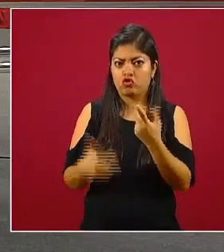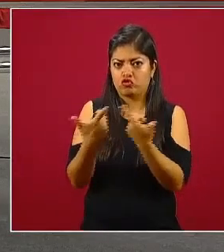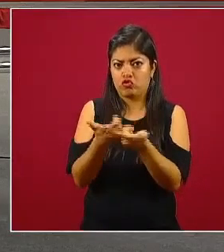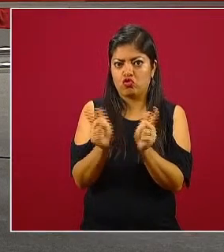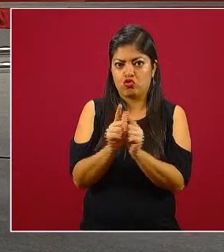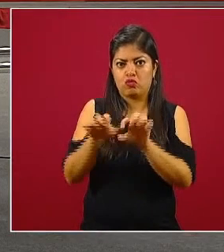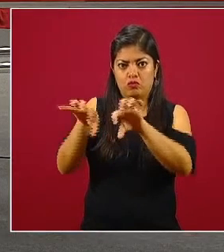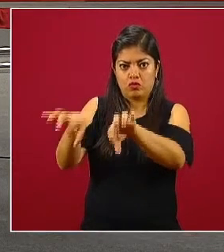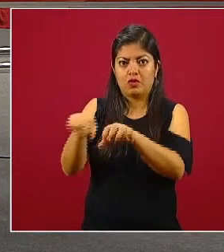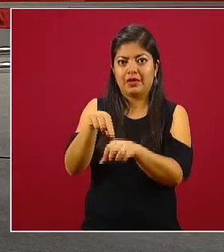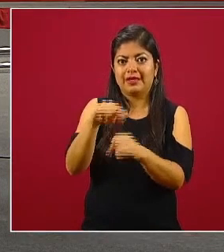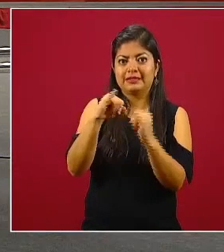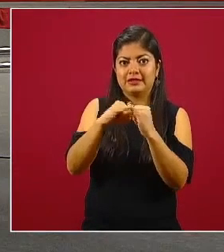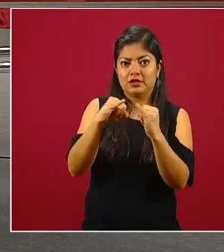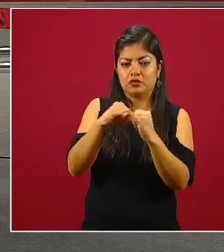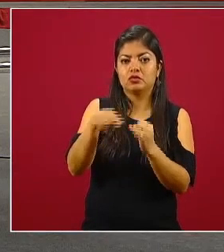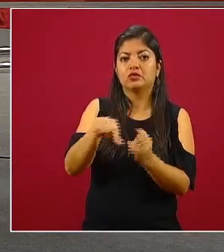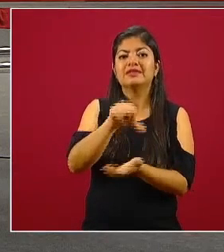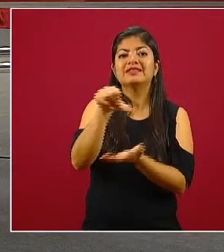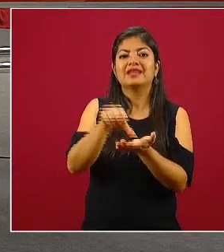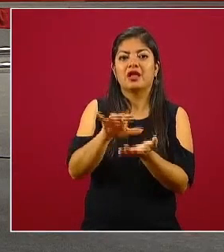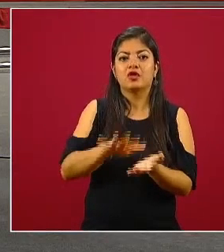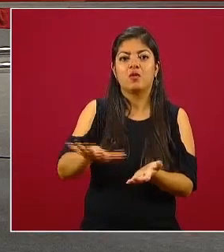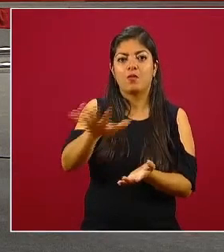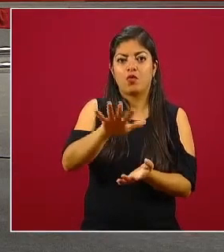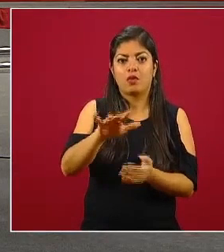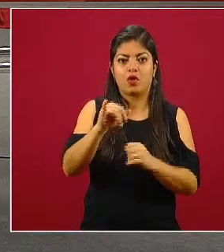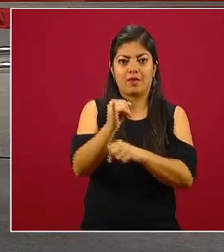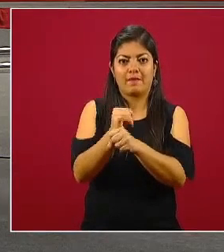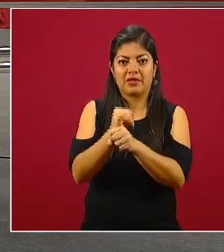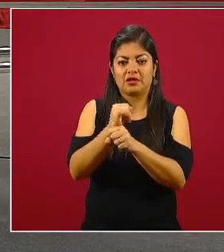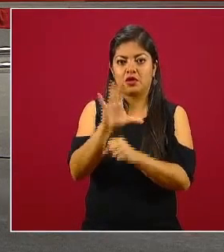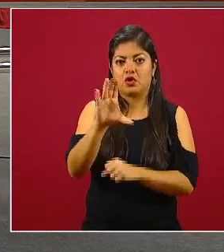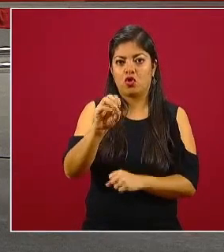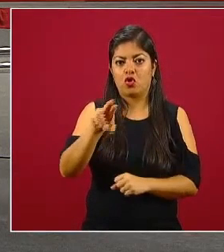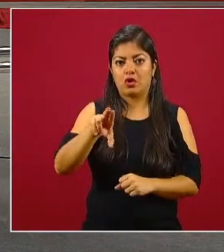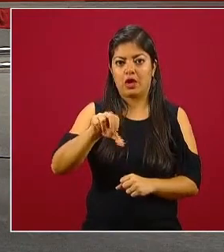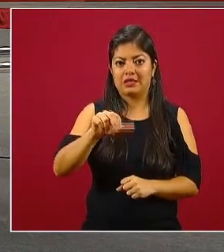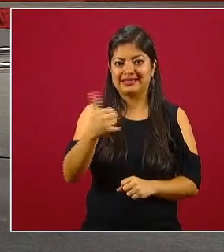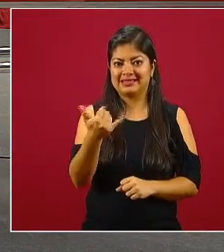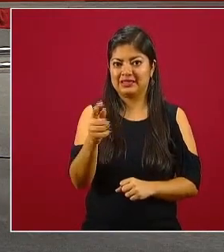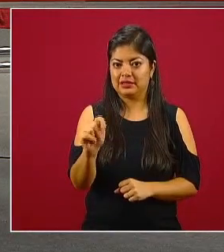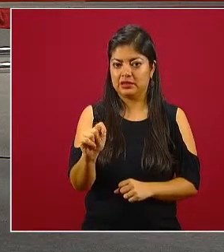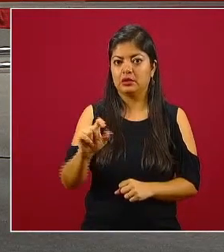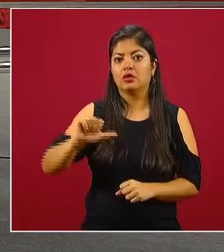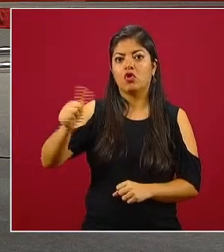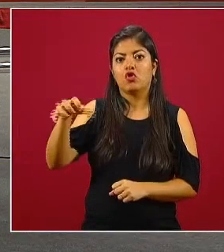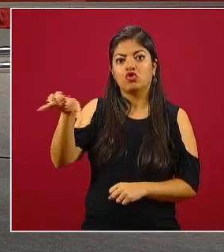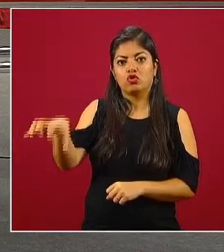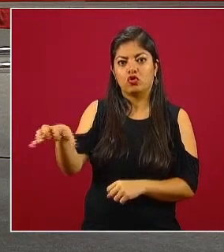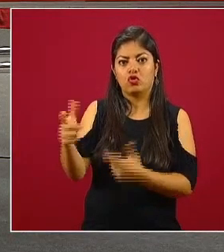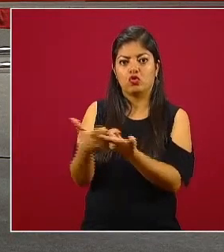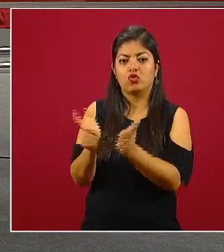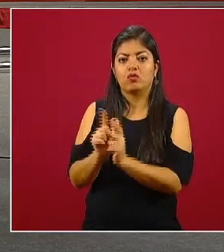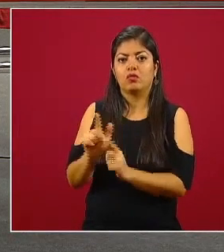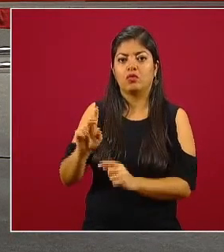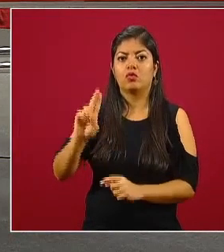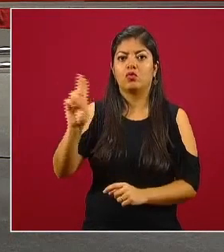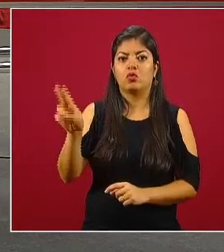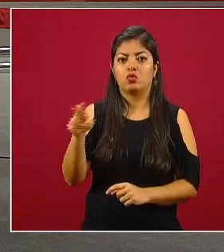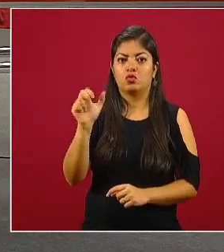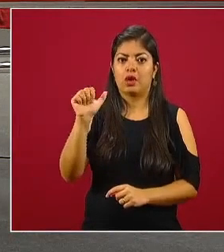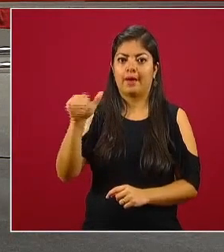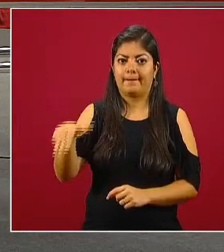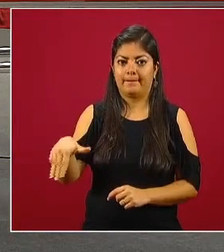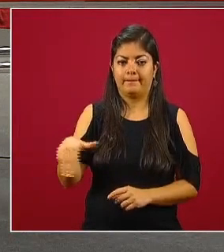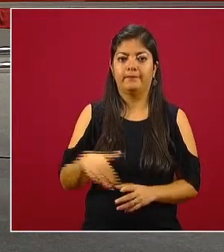grupos de instituciones. Una es los Centros Públicos de Investigación CONACYT y lo segundo es la Universidad Nacional Autónoma de